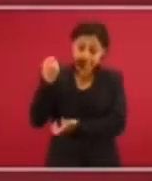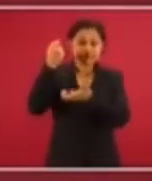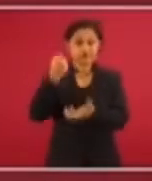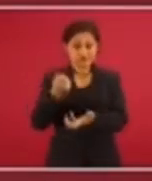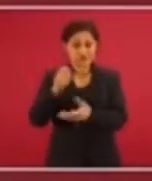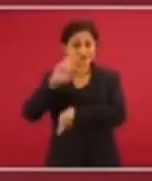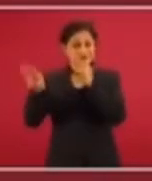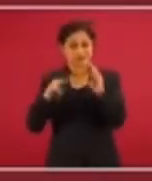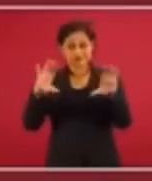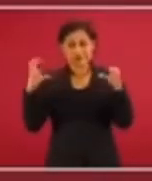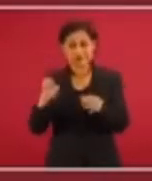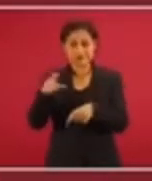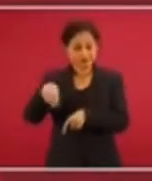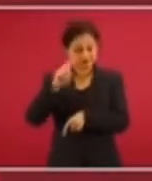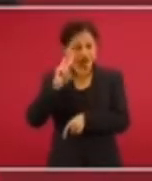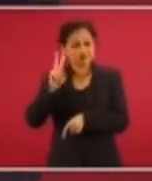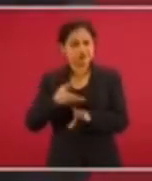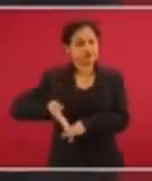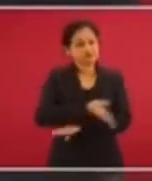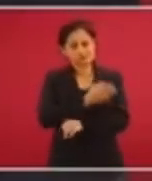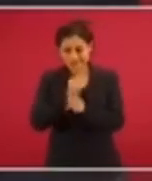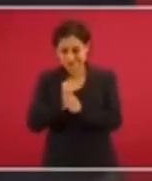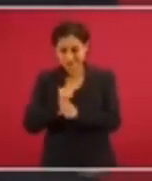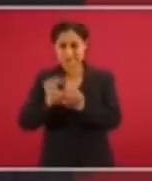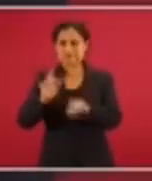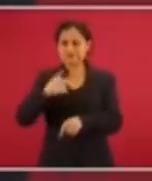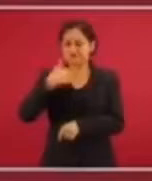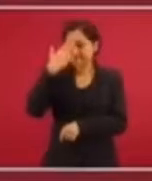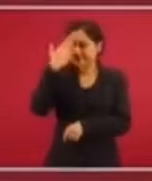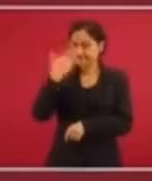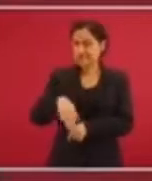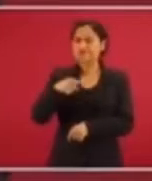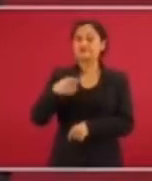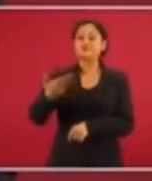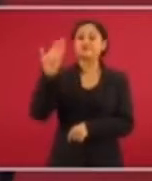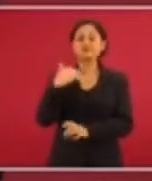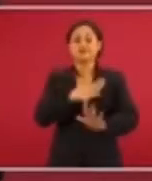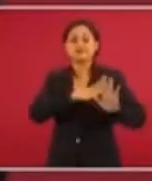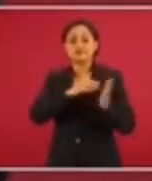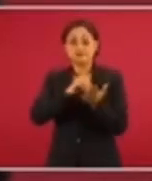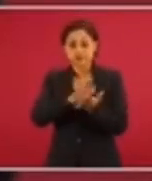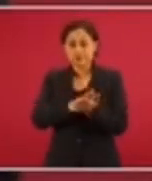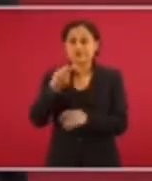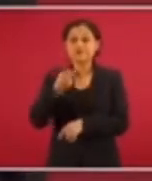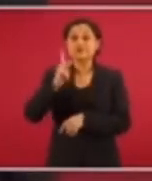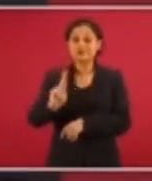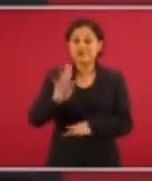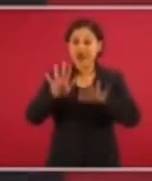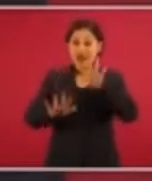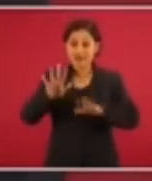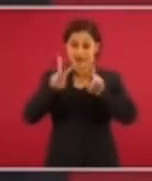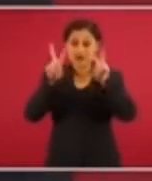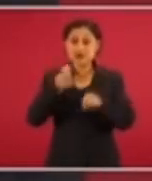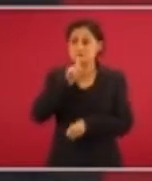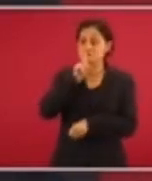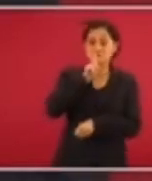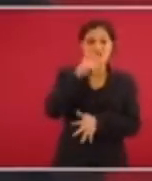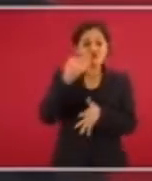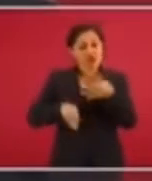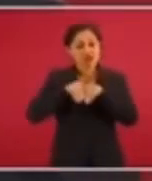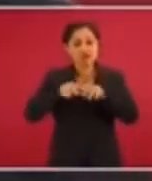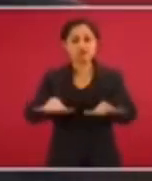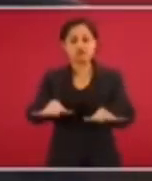esto corresponde a los economistas, nada más que a veces no se tocan estos temas, o no se difunde lo suficiente,